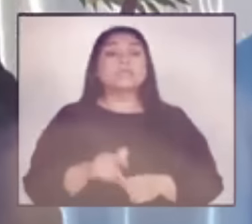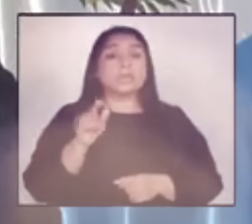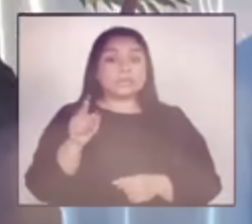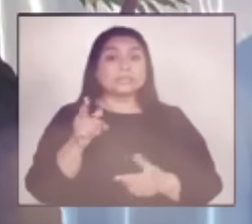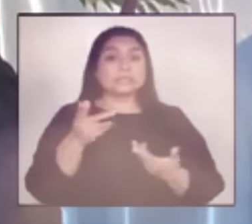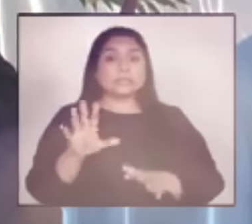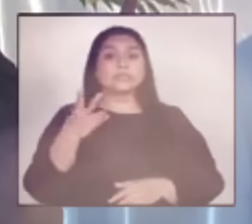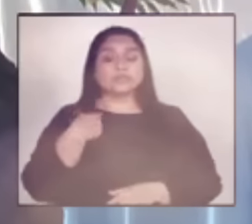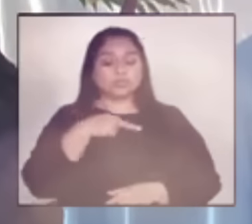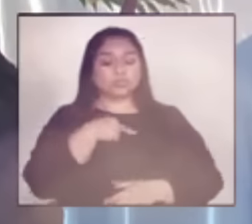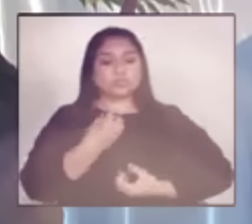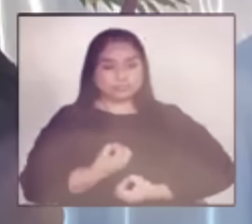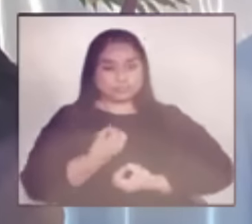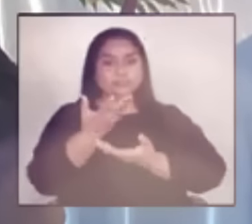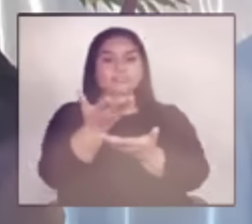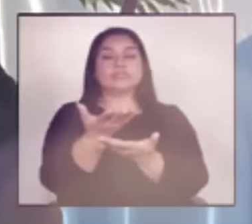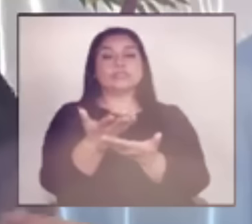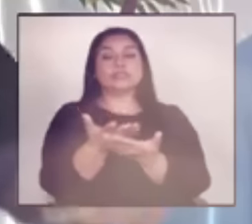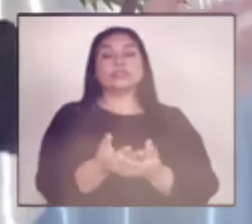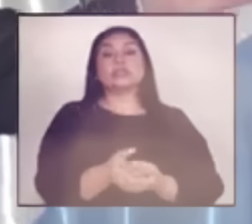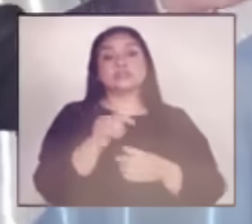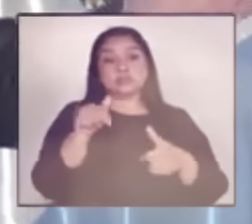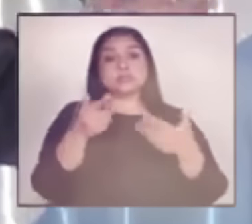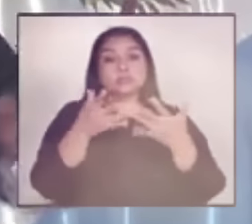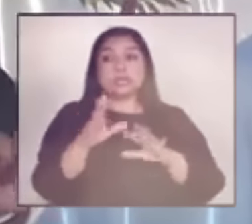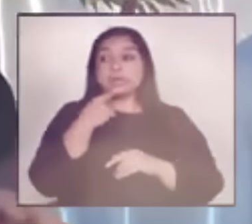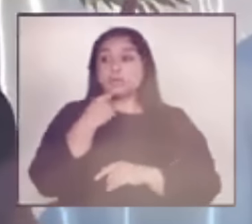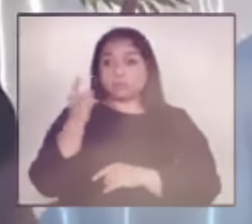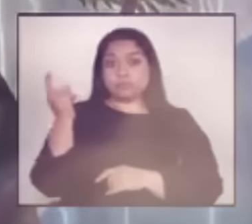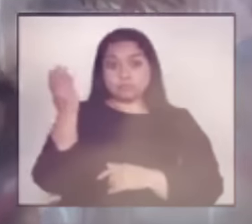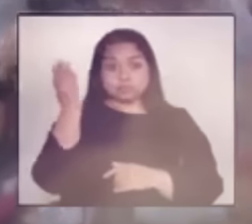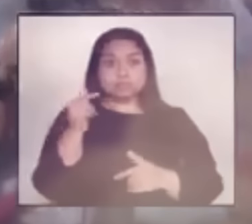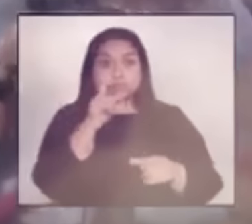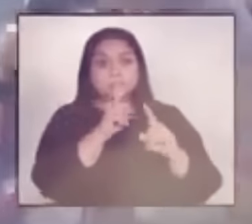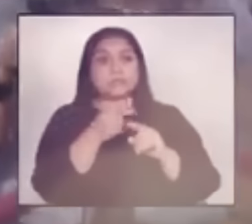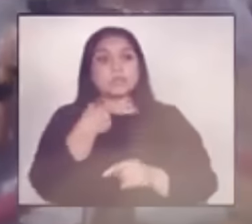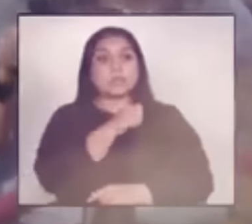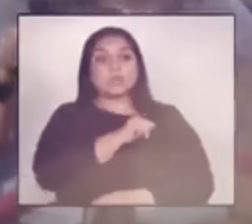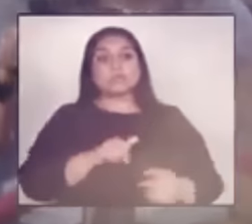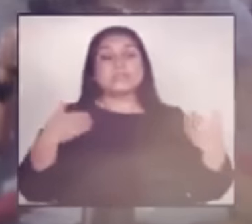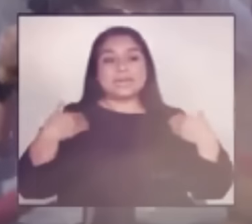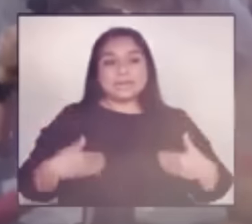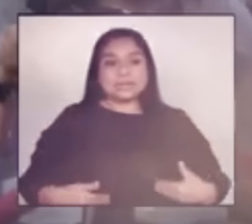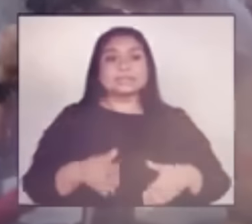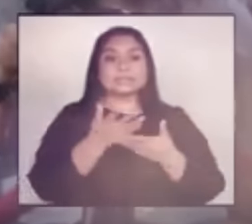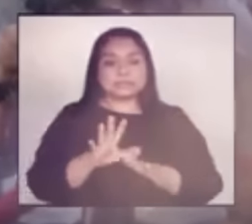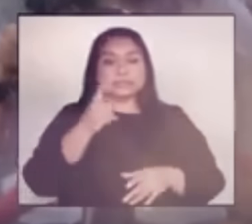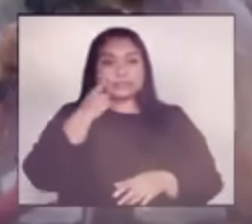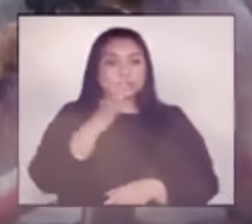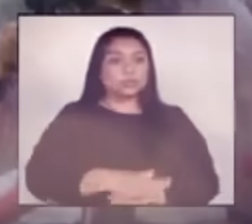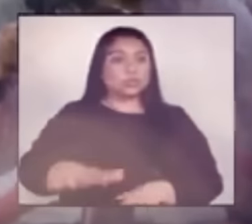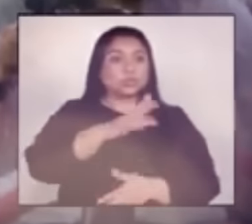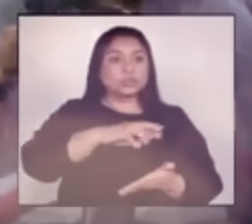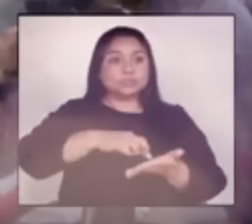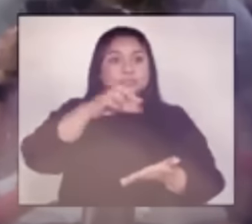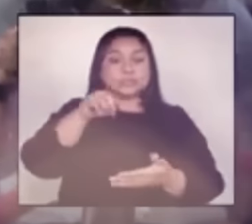hemos querido compartir con ustedes, lo hemos compartido ahora con los señores alcaldes de todo el país que